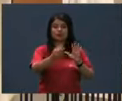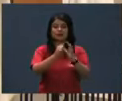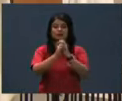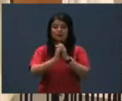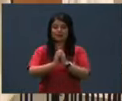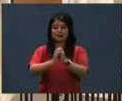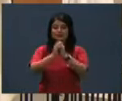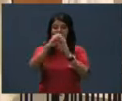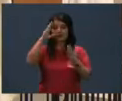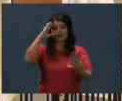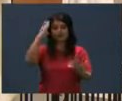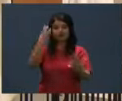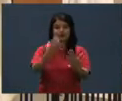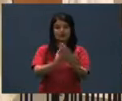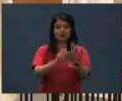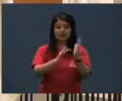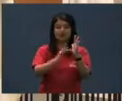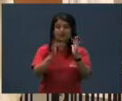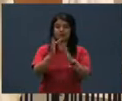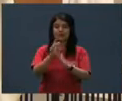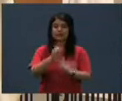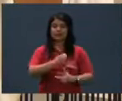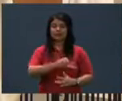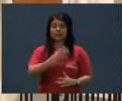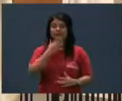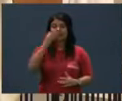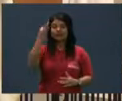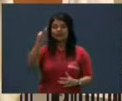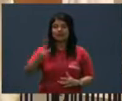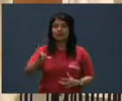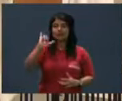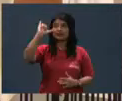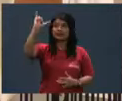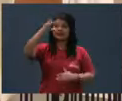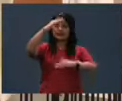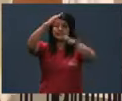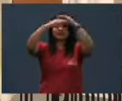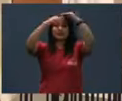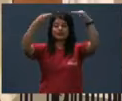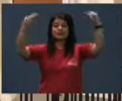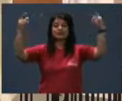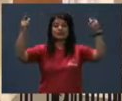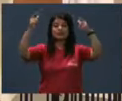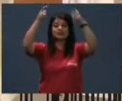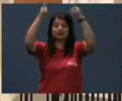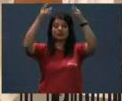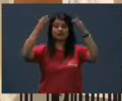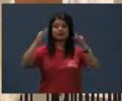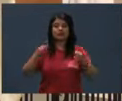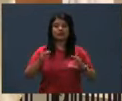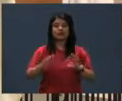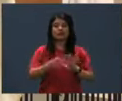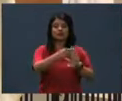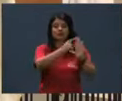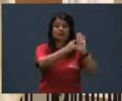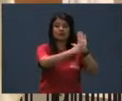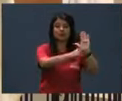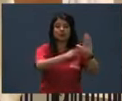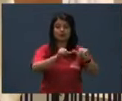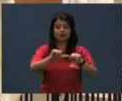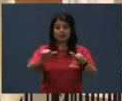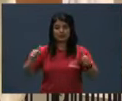Creo, Jesús mío, que estás real y verdaderamente en el cielo y en el Santísimo Sacramento del